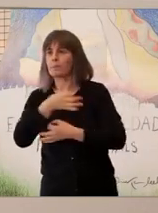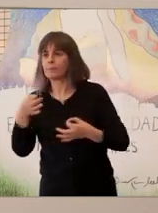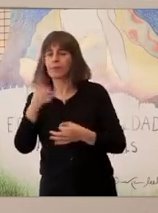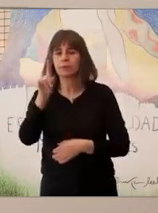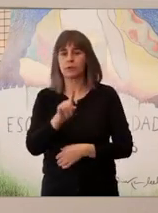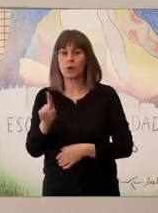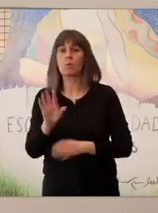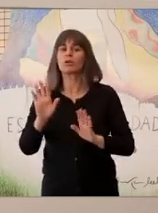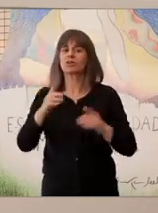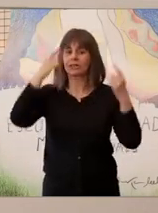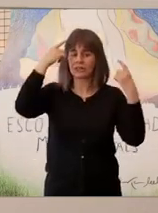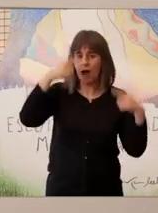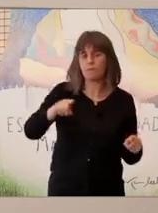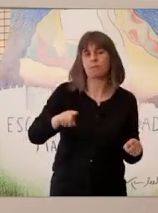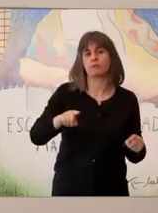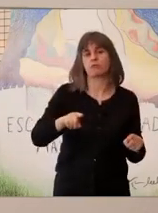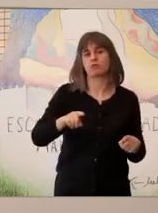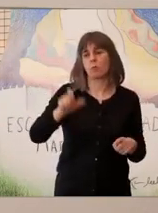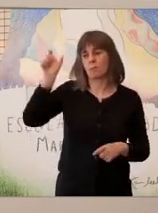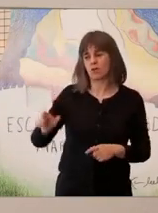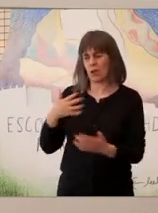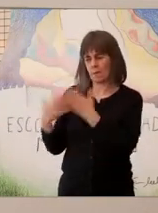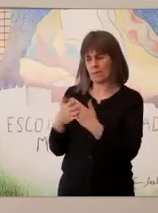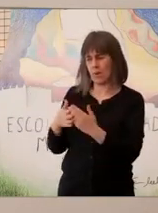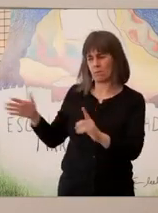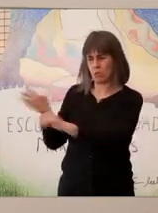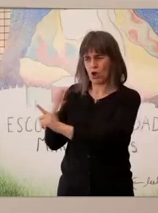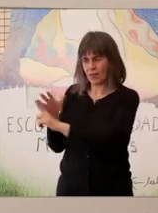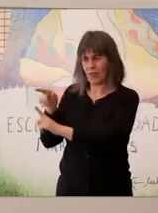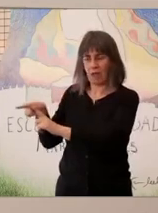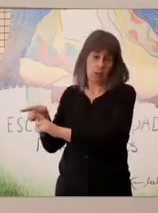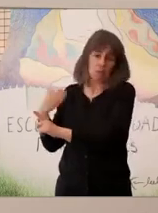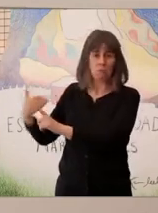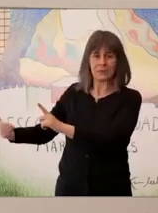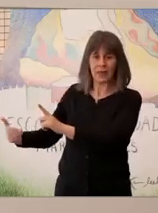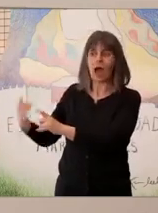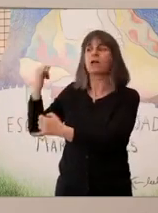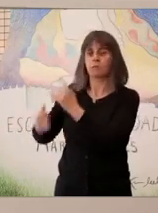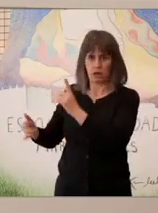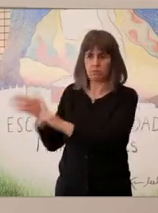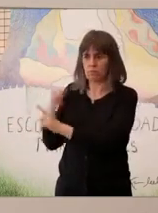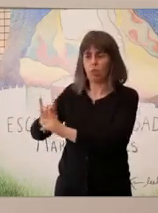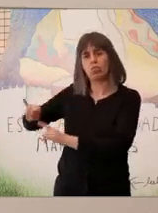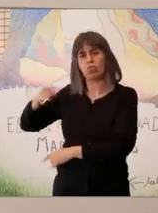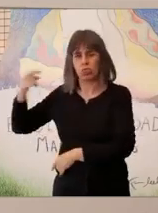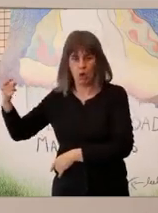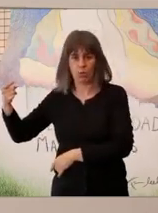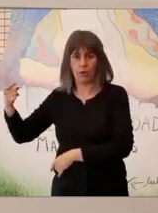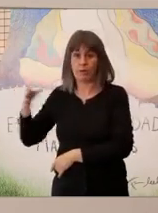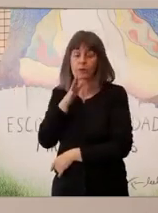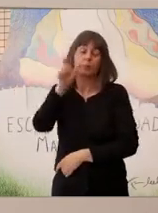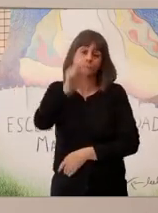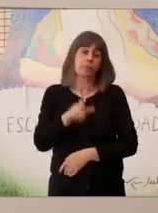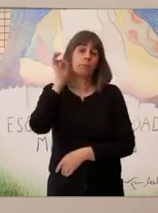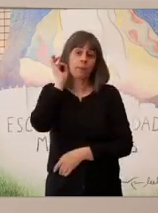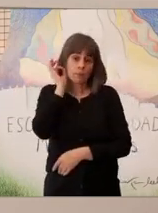la impunidad en los agresores provoca más violencia. Porque esa señora conseguirá, con las ayudas y todos